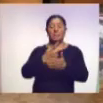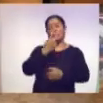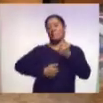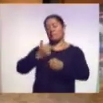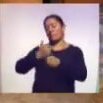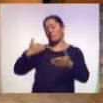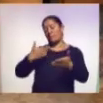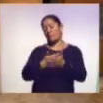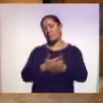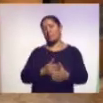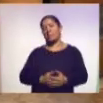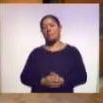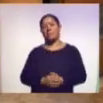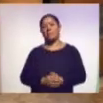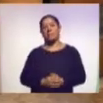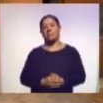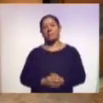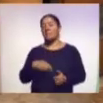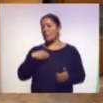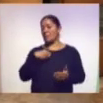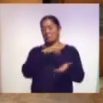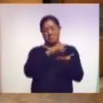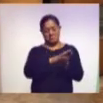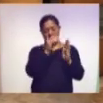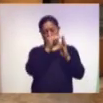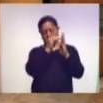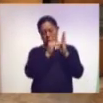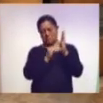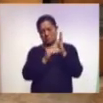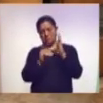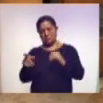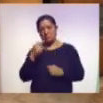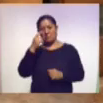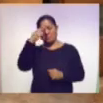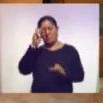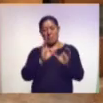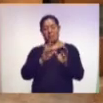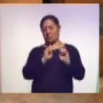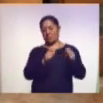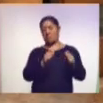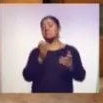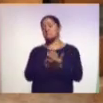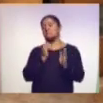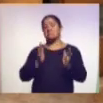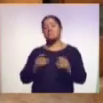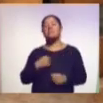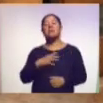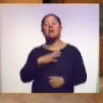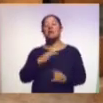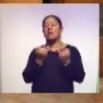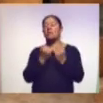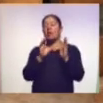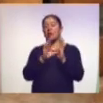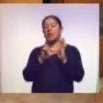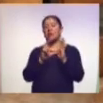que alcanzamos los estándares que nos están marcando la casa certificadora. Entonces logramos esto, obtuvimos la cédula de Conocer